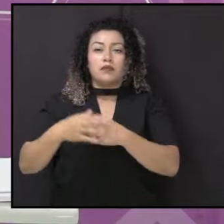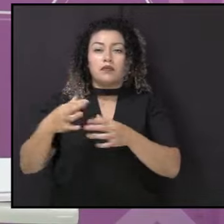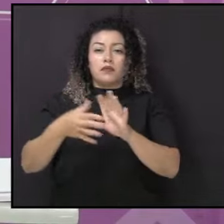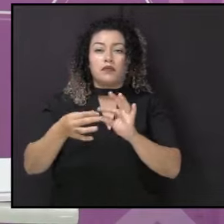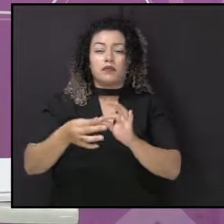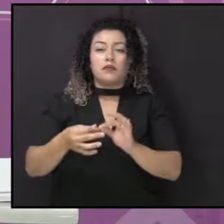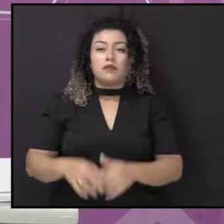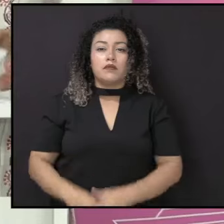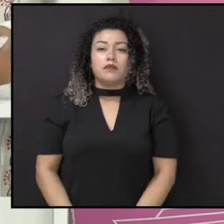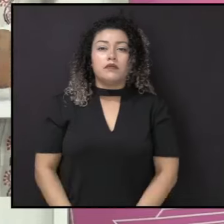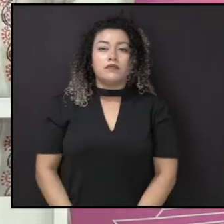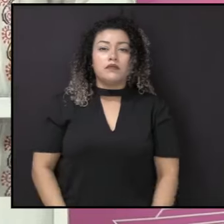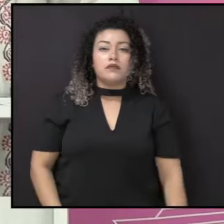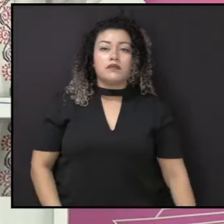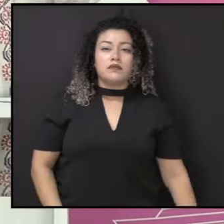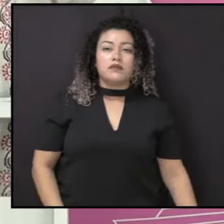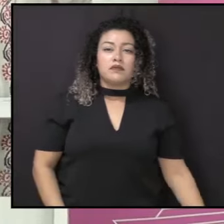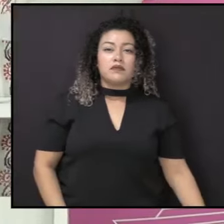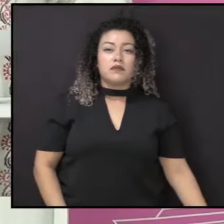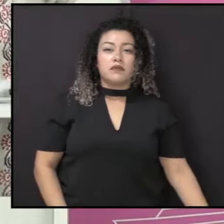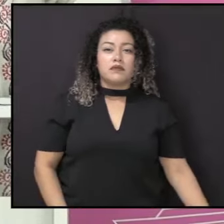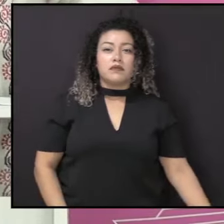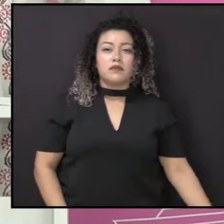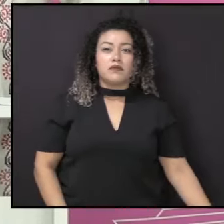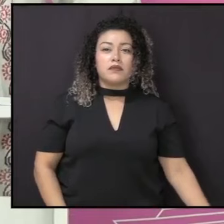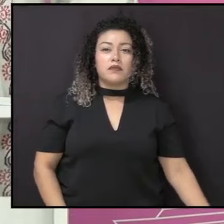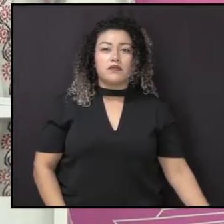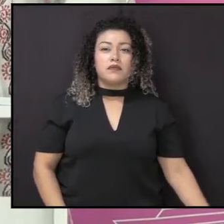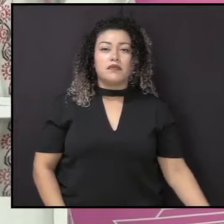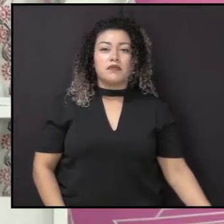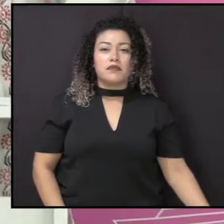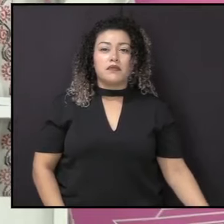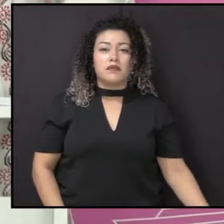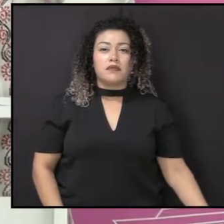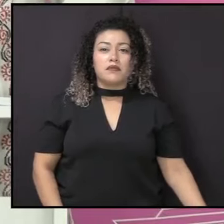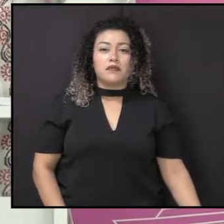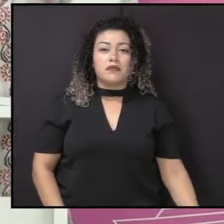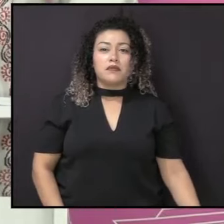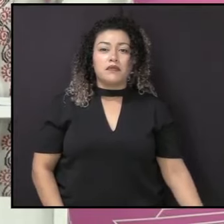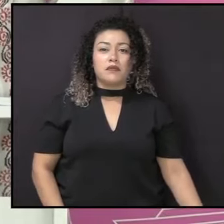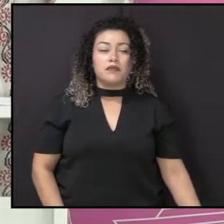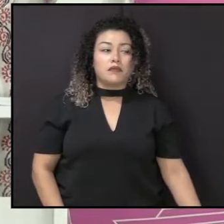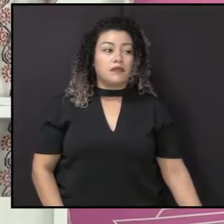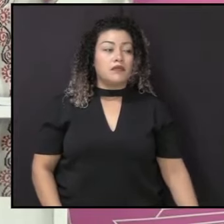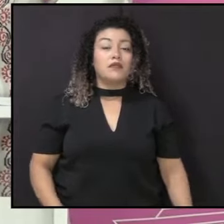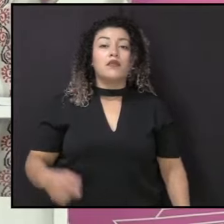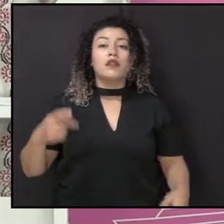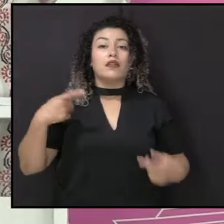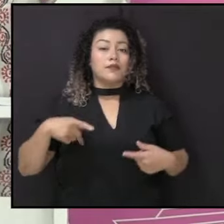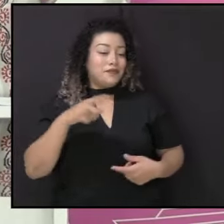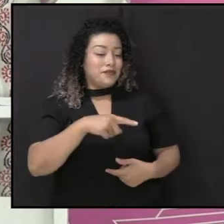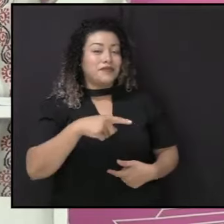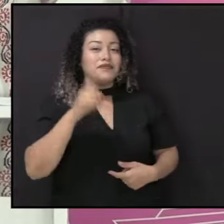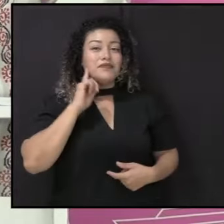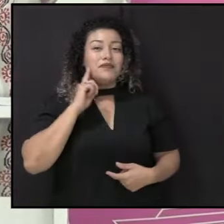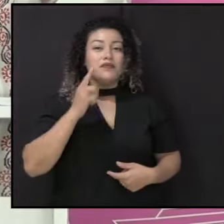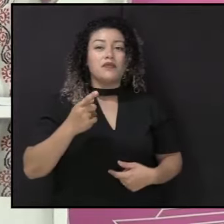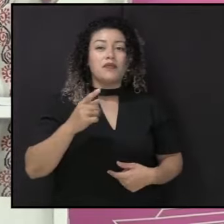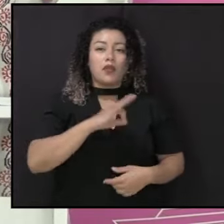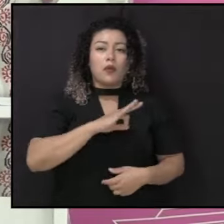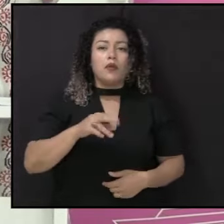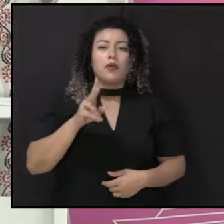de ello. Gracias, candidata. Sobre este tema también de política migratoria, la candidata de Movimiento Ciudadano tiene 2 minutos en su primera